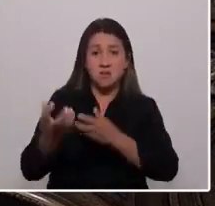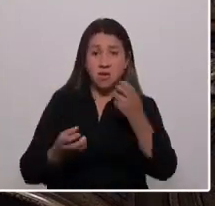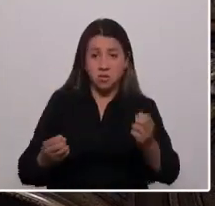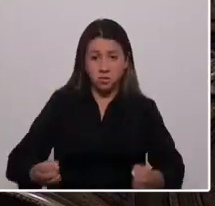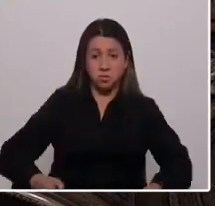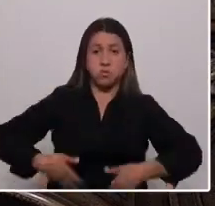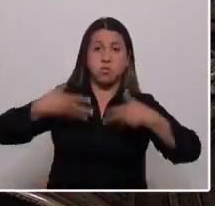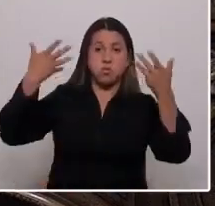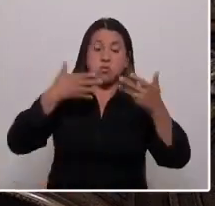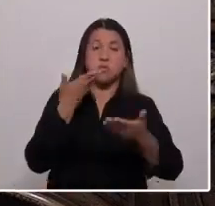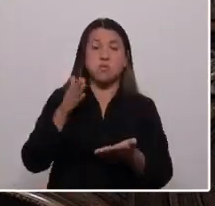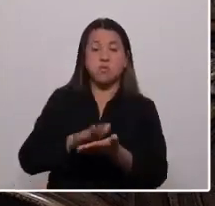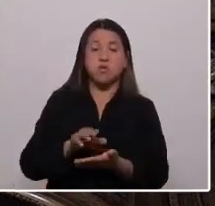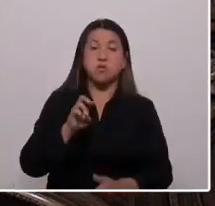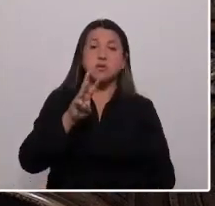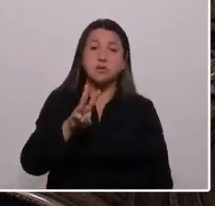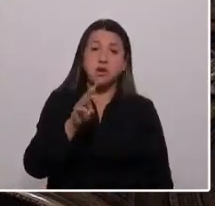octubre.